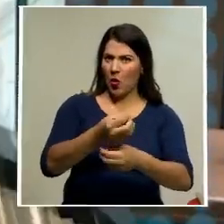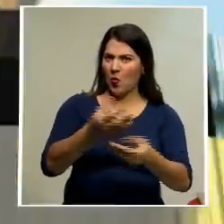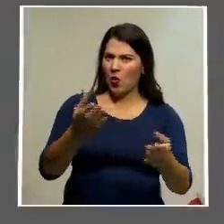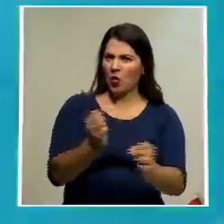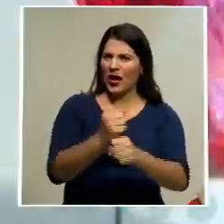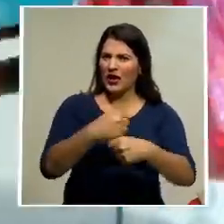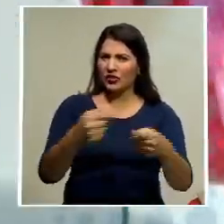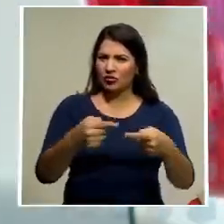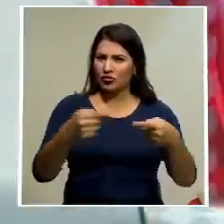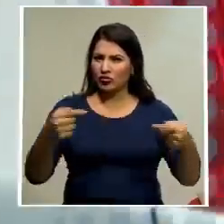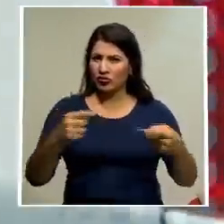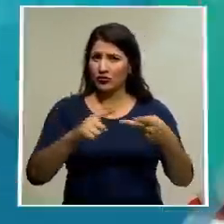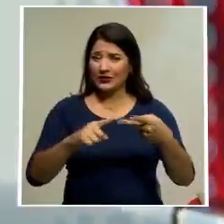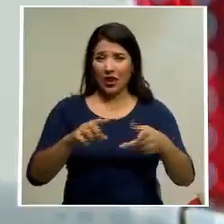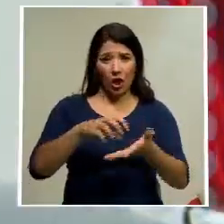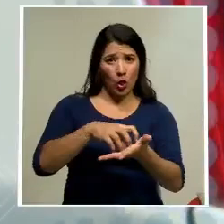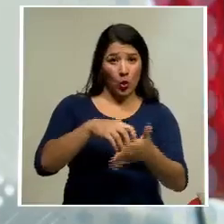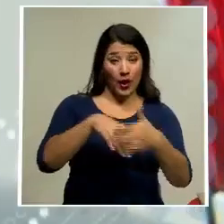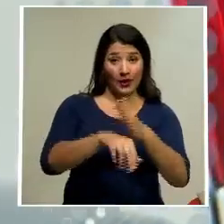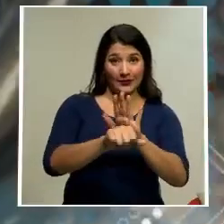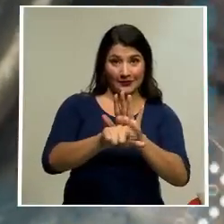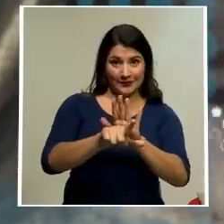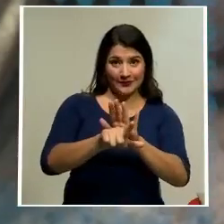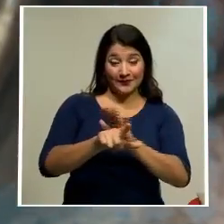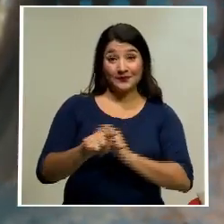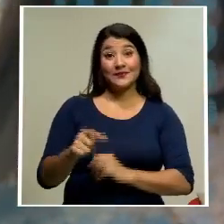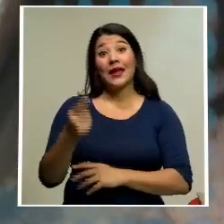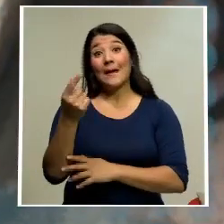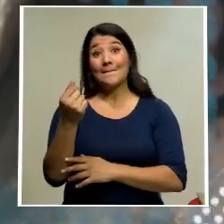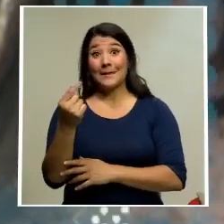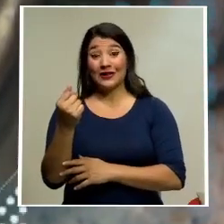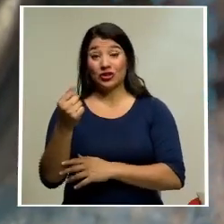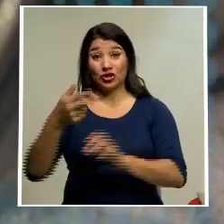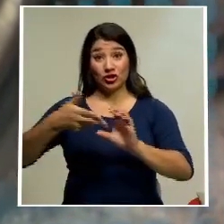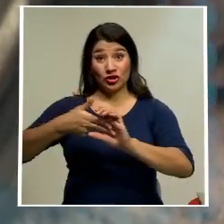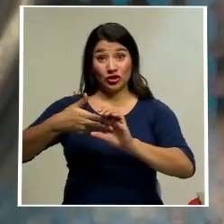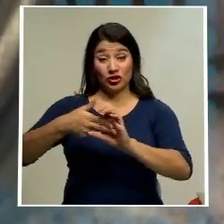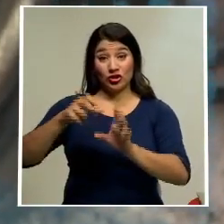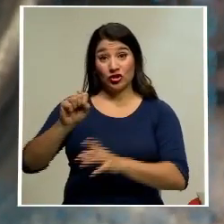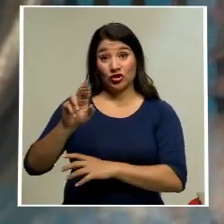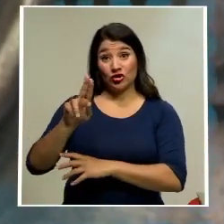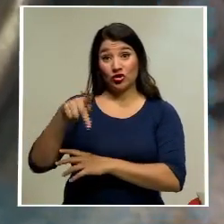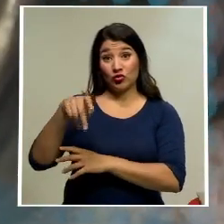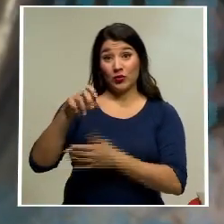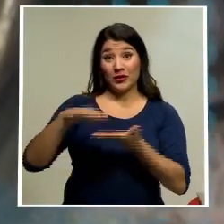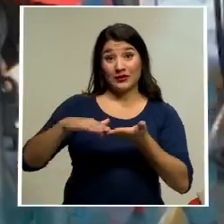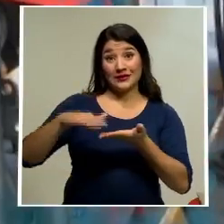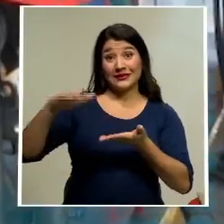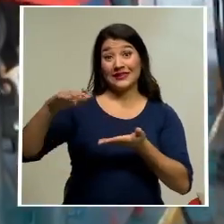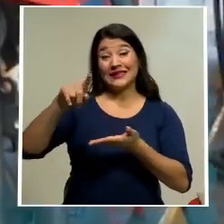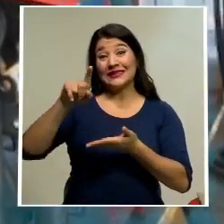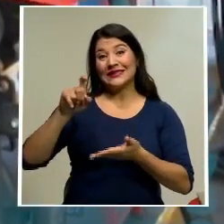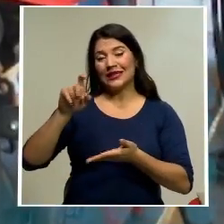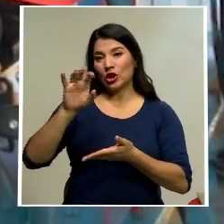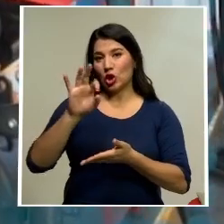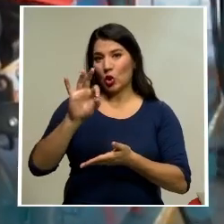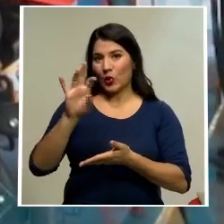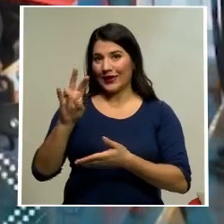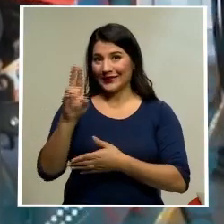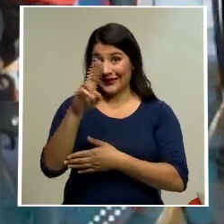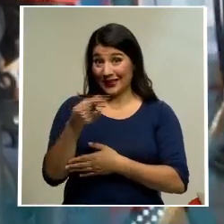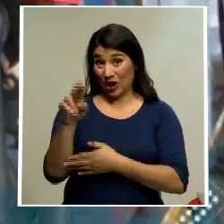Congreso. El litro de gasolina súper ha subido 197 colones desde diciembre a la fecha en 8